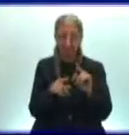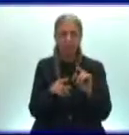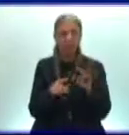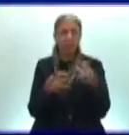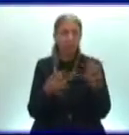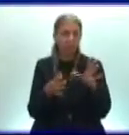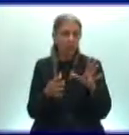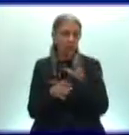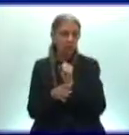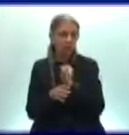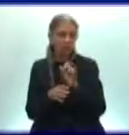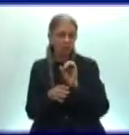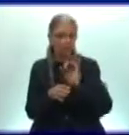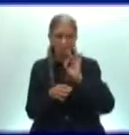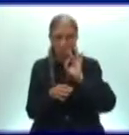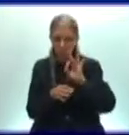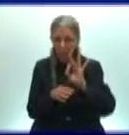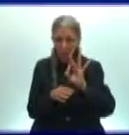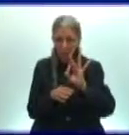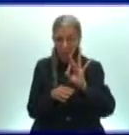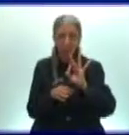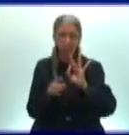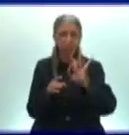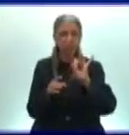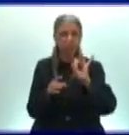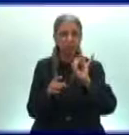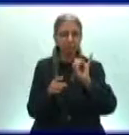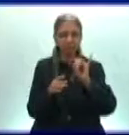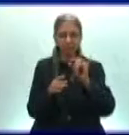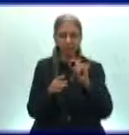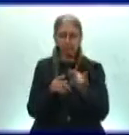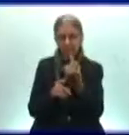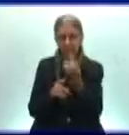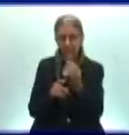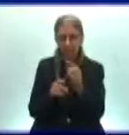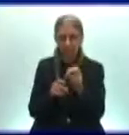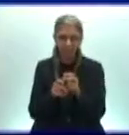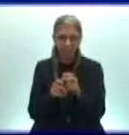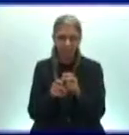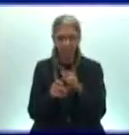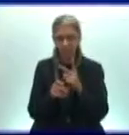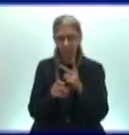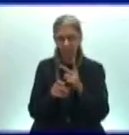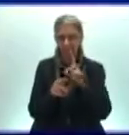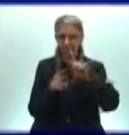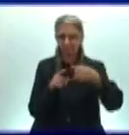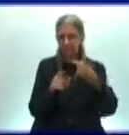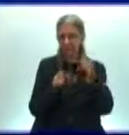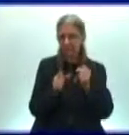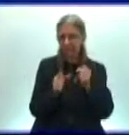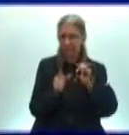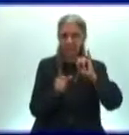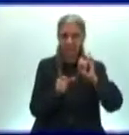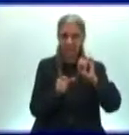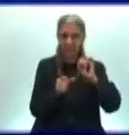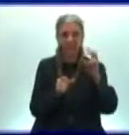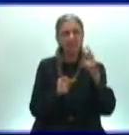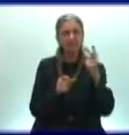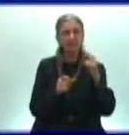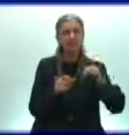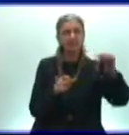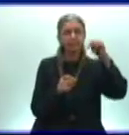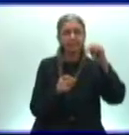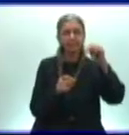protones en su núcleo, tiene 8 electrones en la envoltura. El primer nivel, como ya ustedes